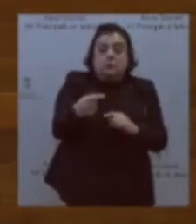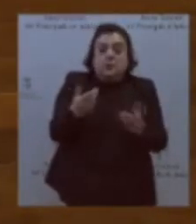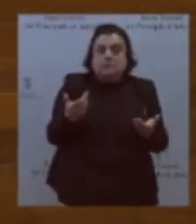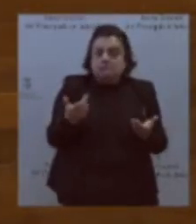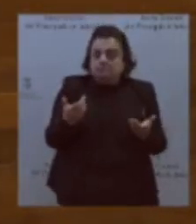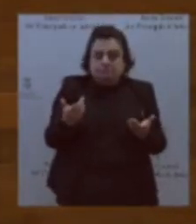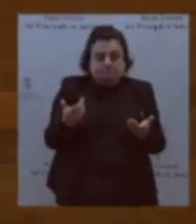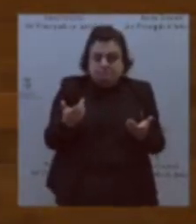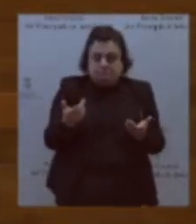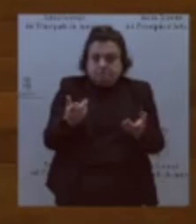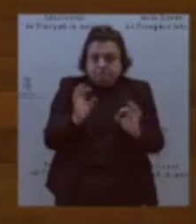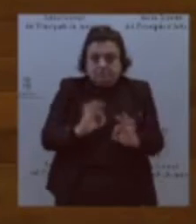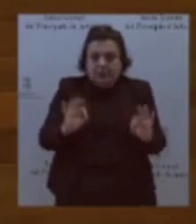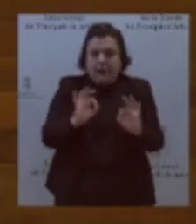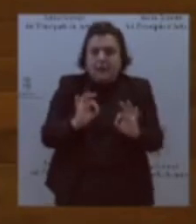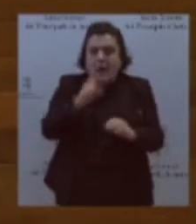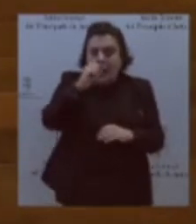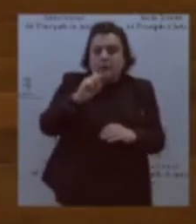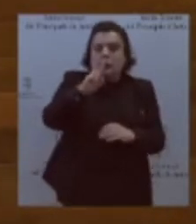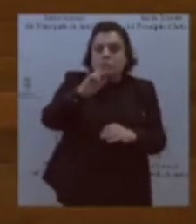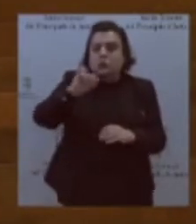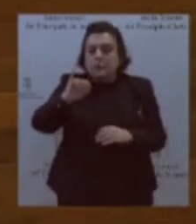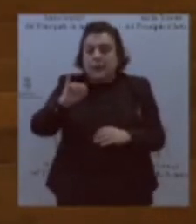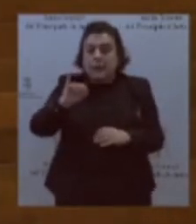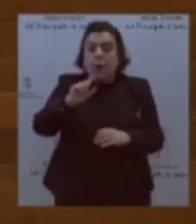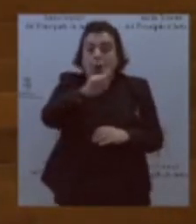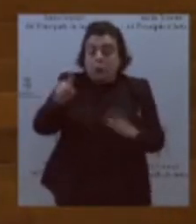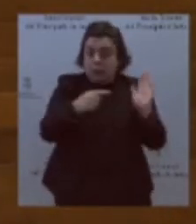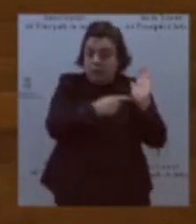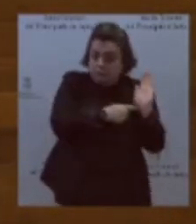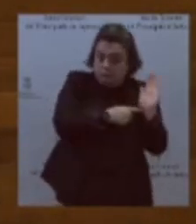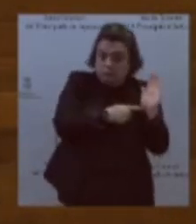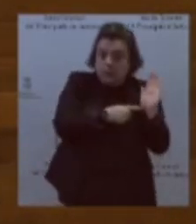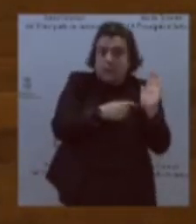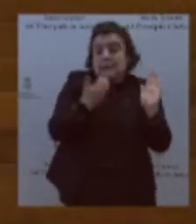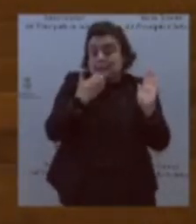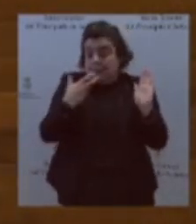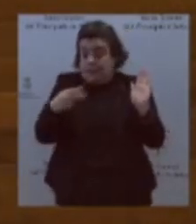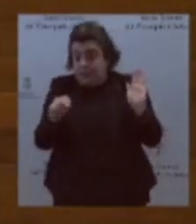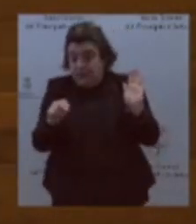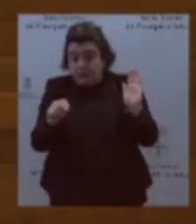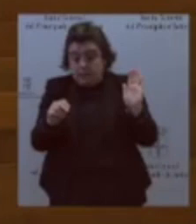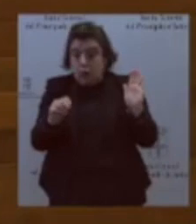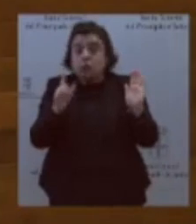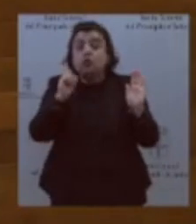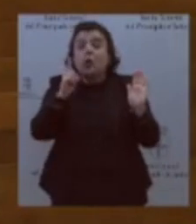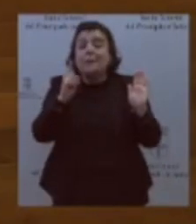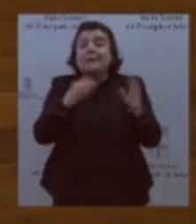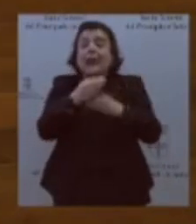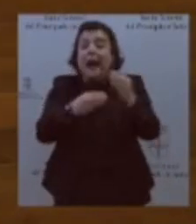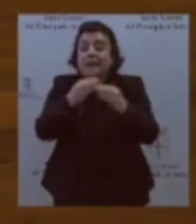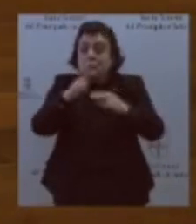2011, mediados de 2011, si en 2011 se tenían que terminar, solo se había ejecutado el 24% de la obra.